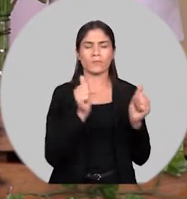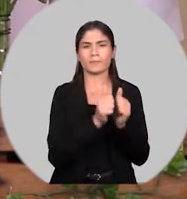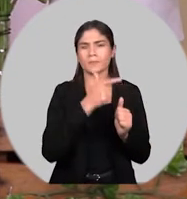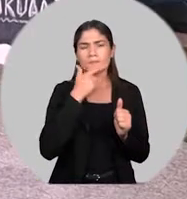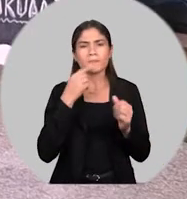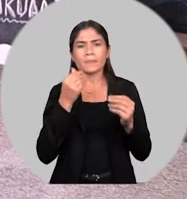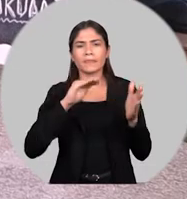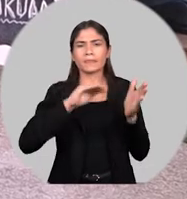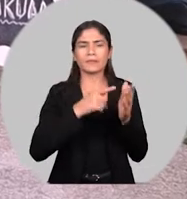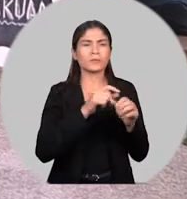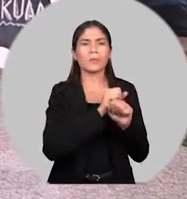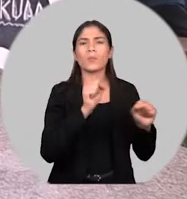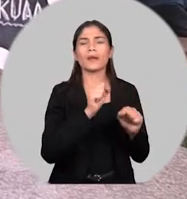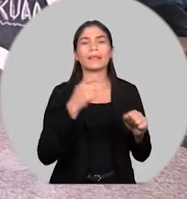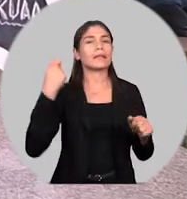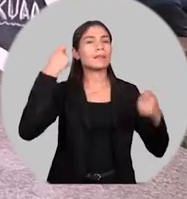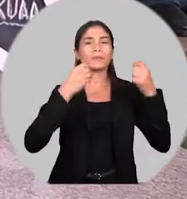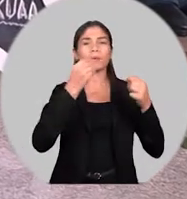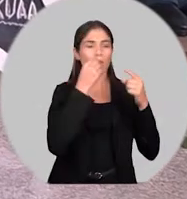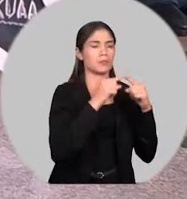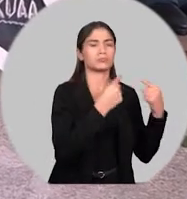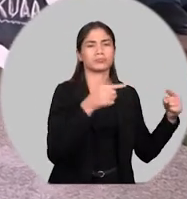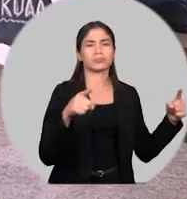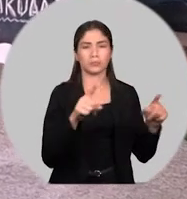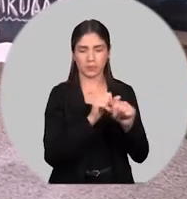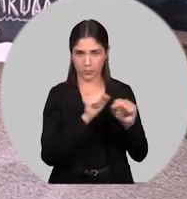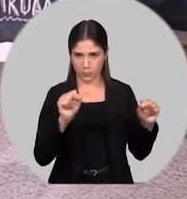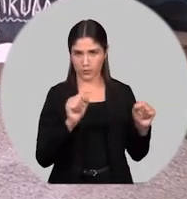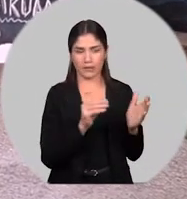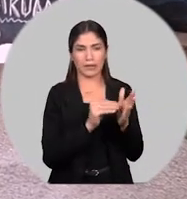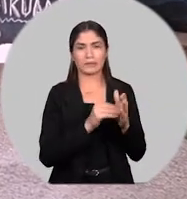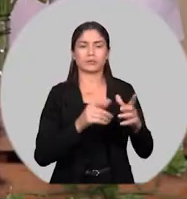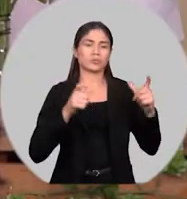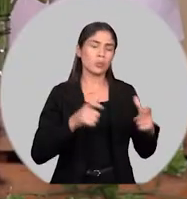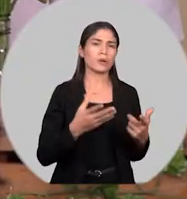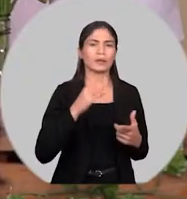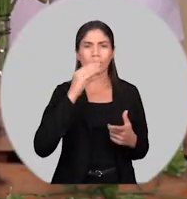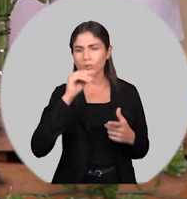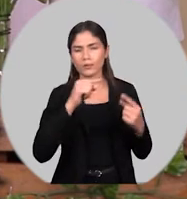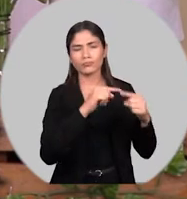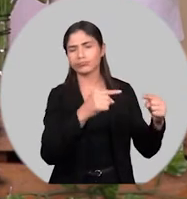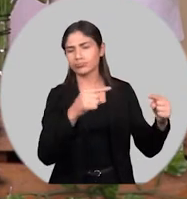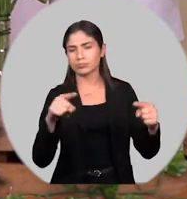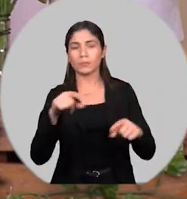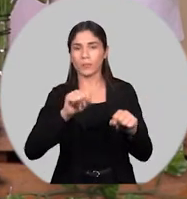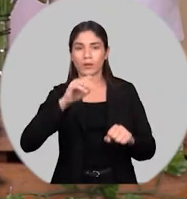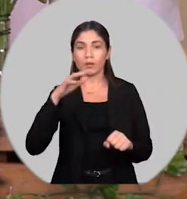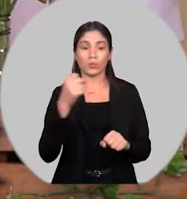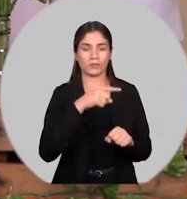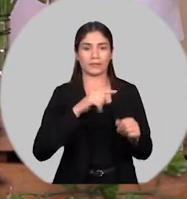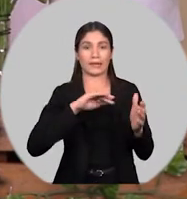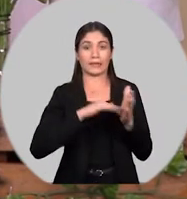pueden utilizar para hacer carrot cake, o pueden utilizar para ponerle también a una torta de chocolate, así es